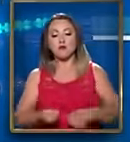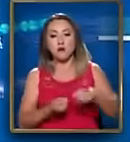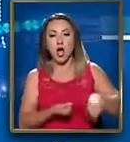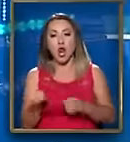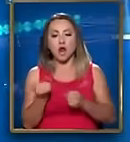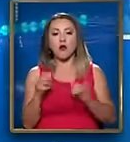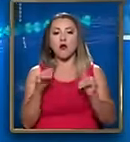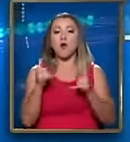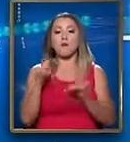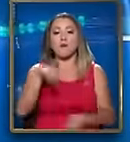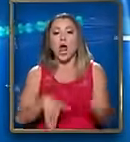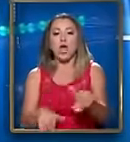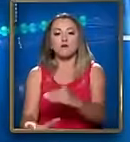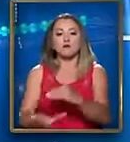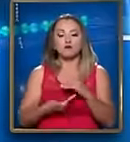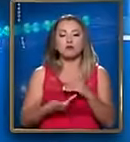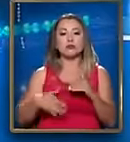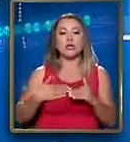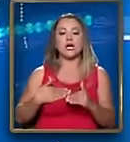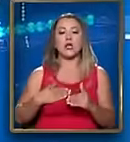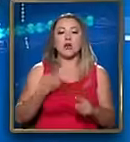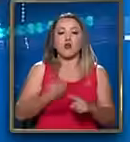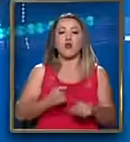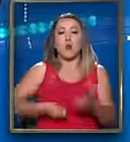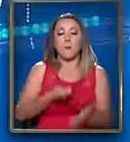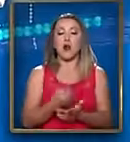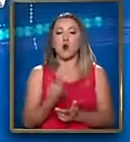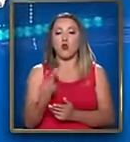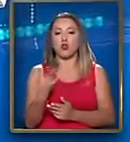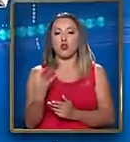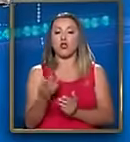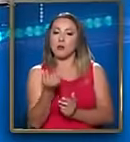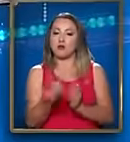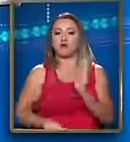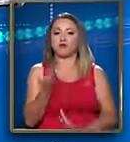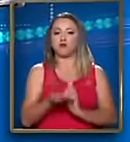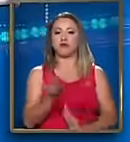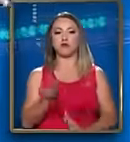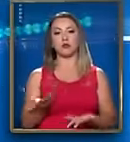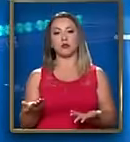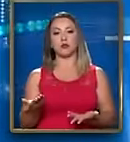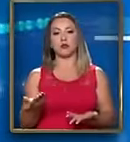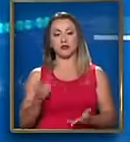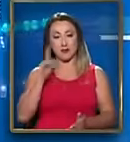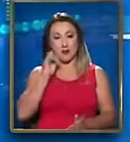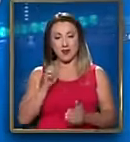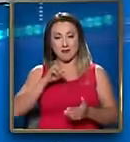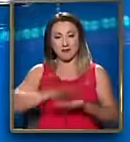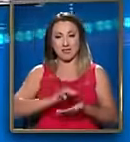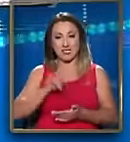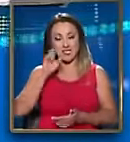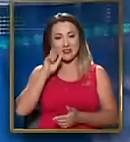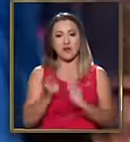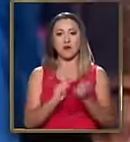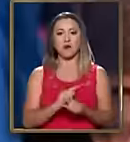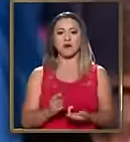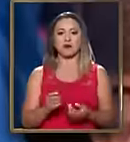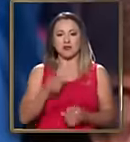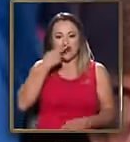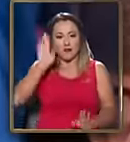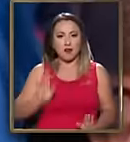palita. Pero el cabro fue creciendo, quiso una hectárea, dos, tres, cambiarle el uso al suelo, el plan regulador. No, güey, pues, güey. ¿Cómo está la